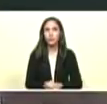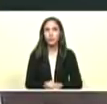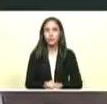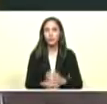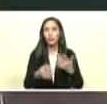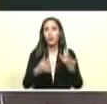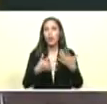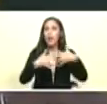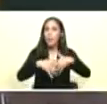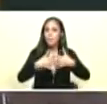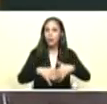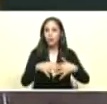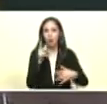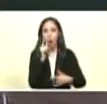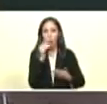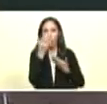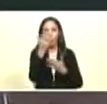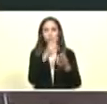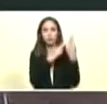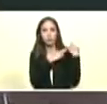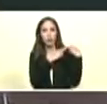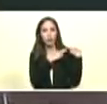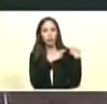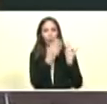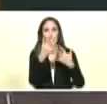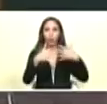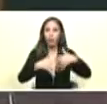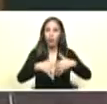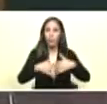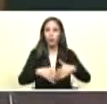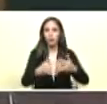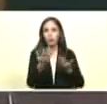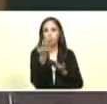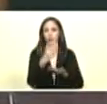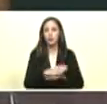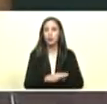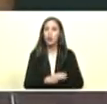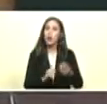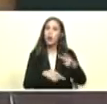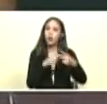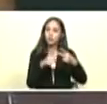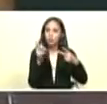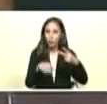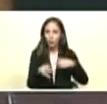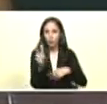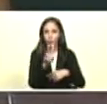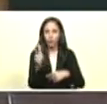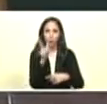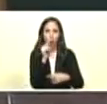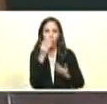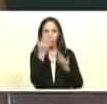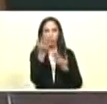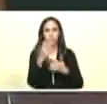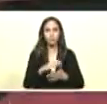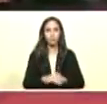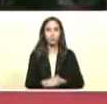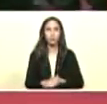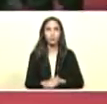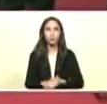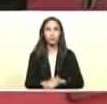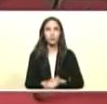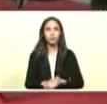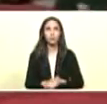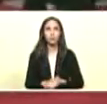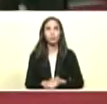señor Gabriel Jiménez, por supuesto también por la República Bolivariana de Venezuela, el ciudadano Carlos